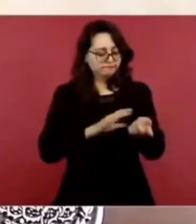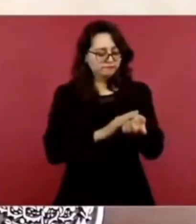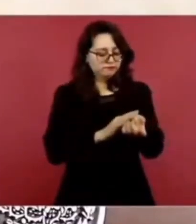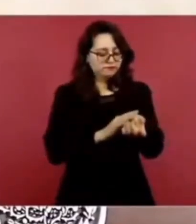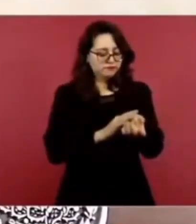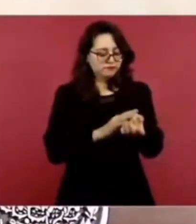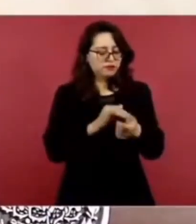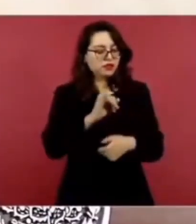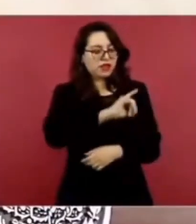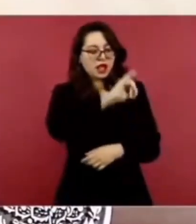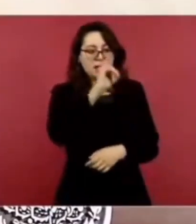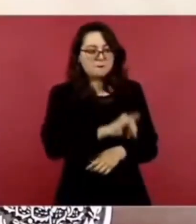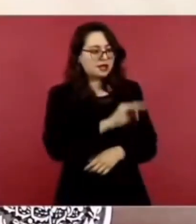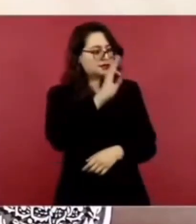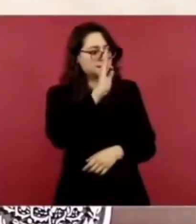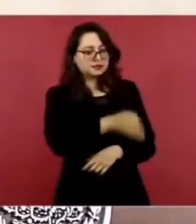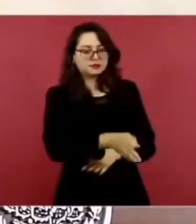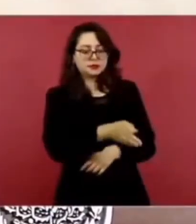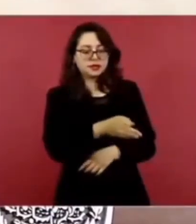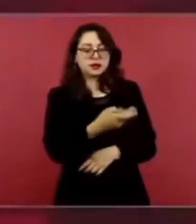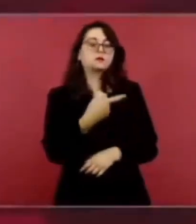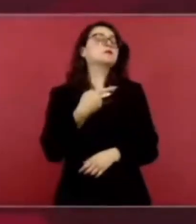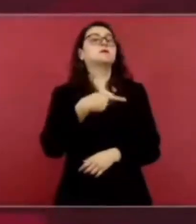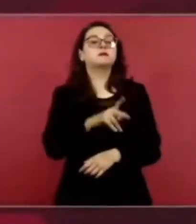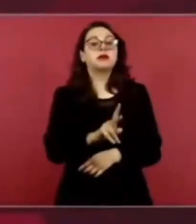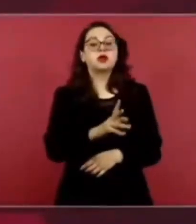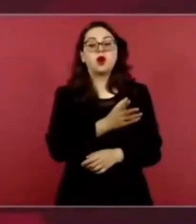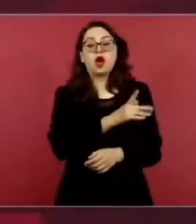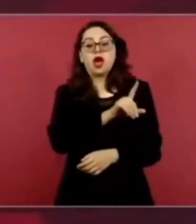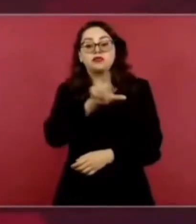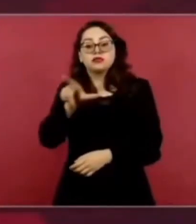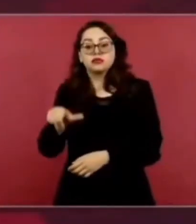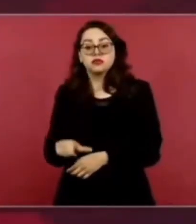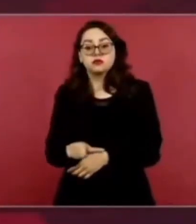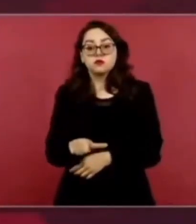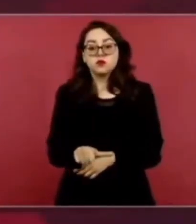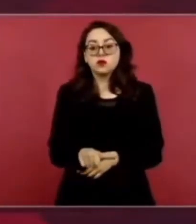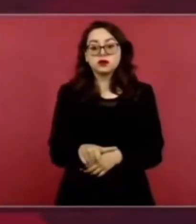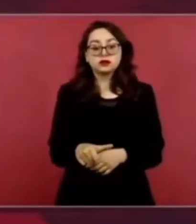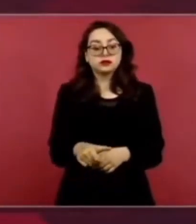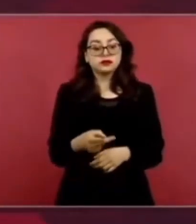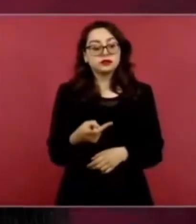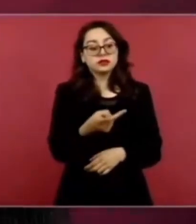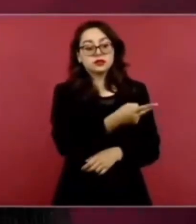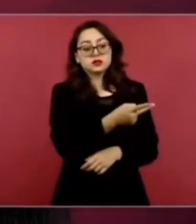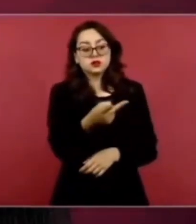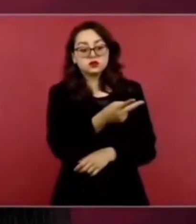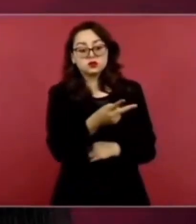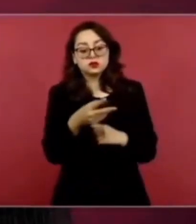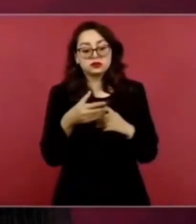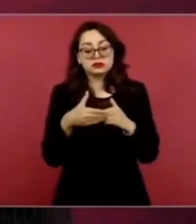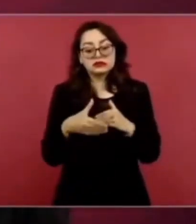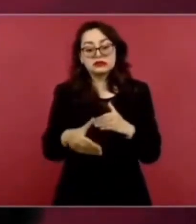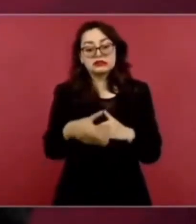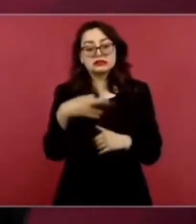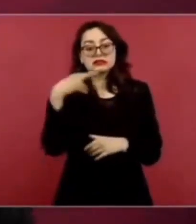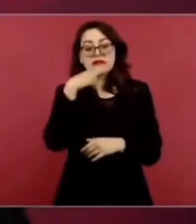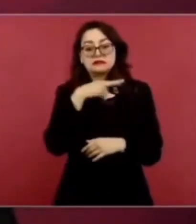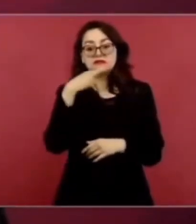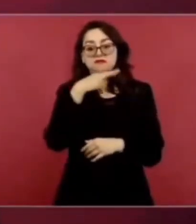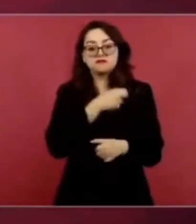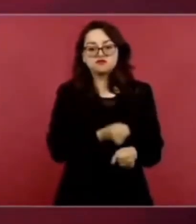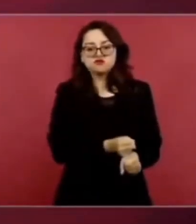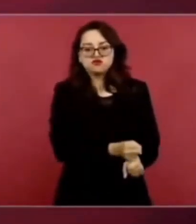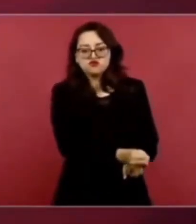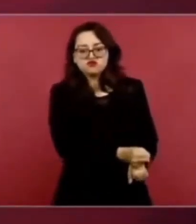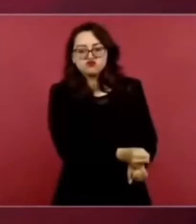pero en relativo poco tiempo, en muy poco tiempo, se demuestra que